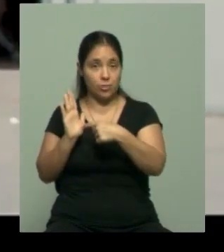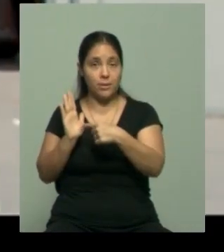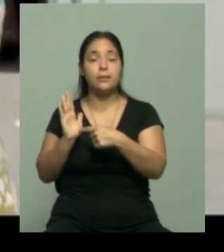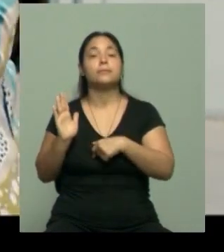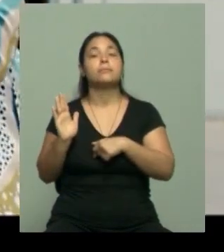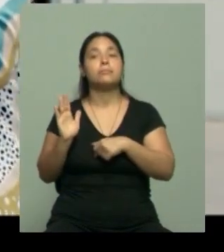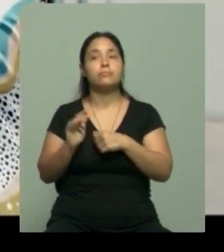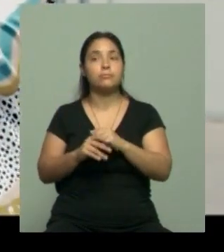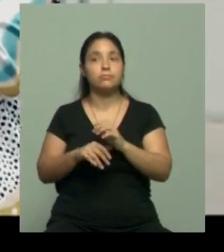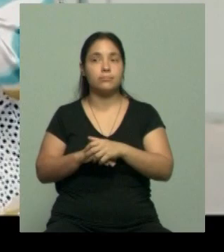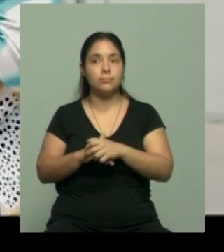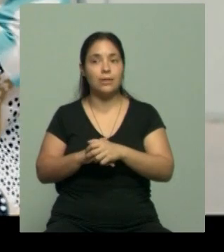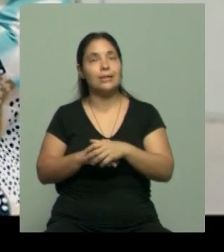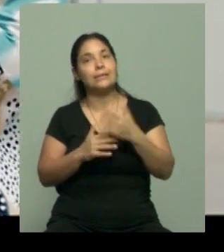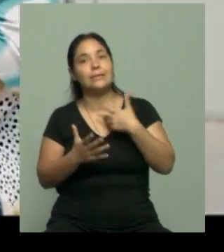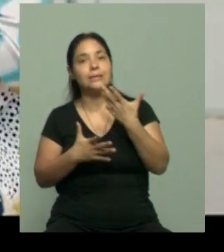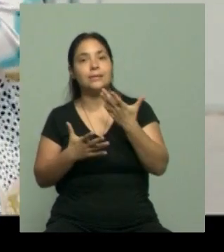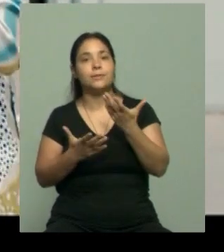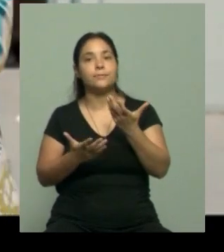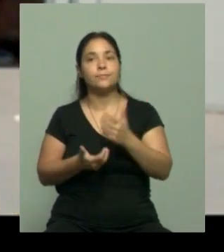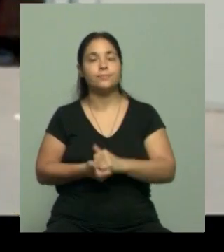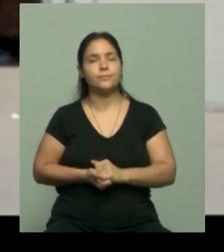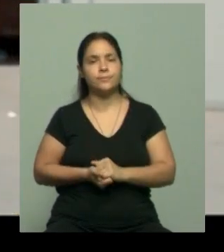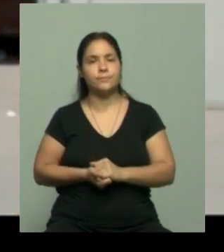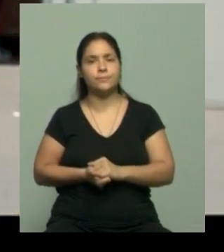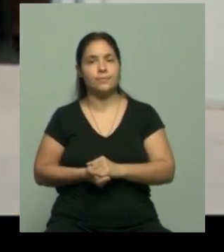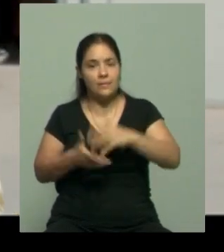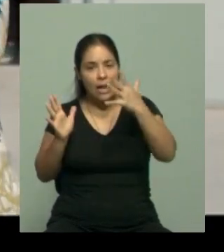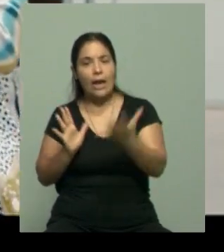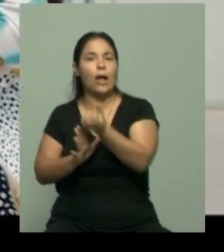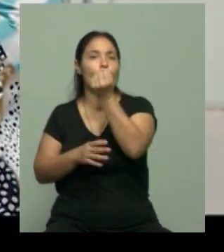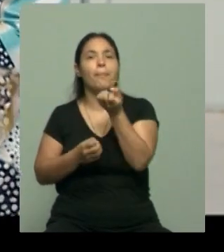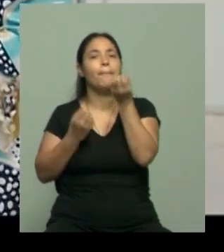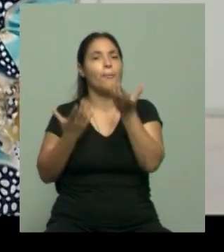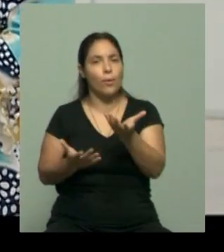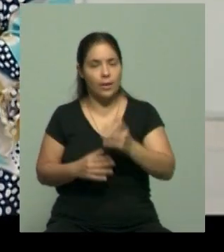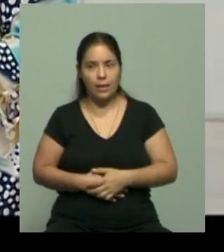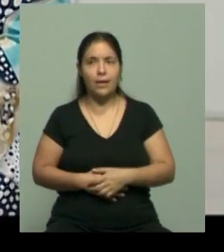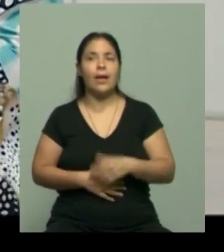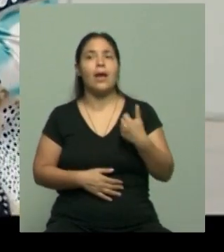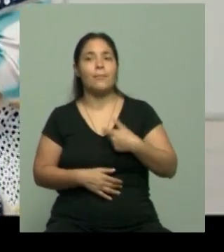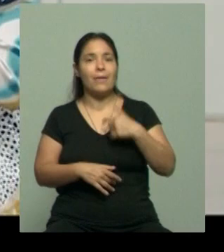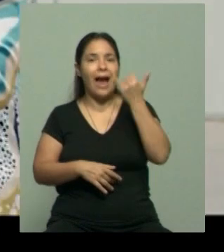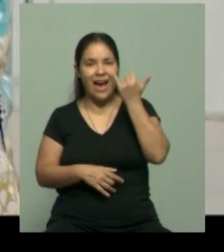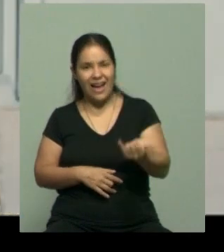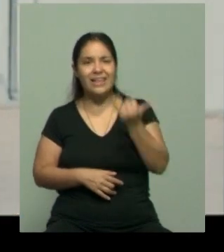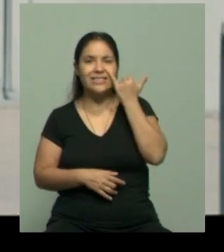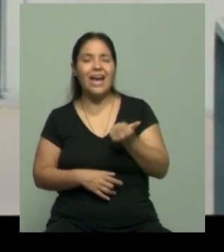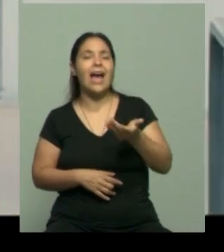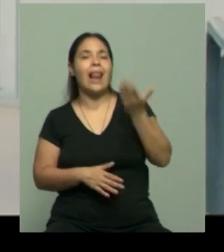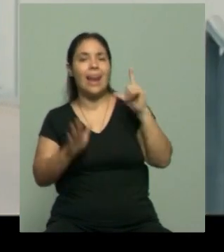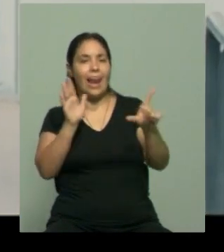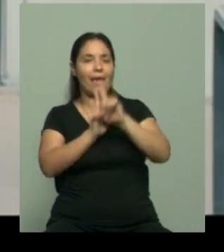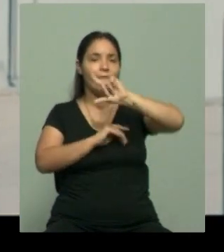se recupera, si se puede decir se recupera, porque venimos de una Ley Federal de Educación tal cual, que